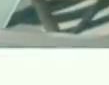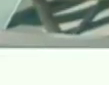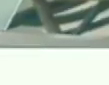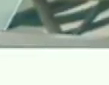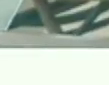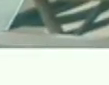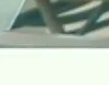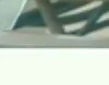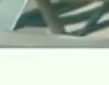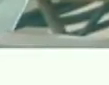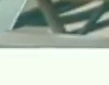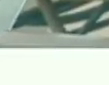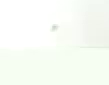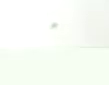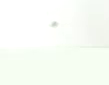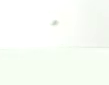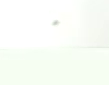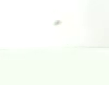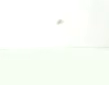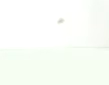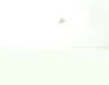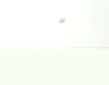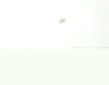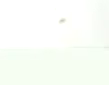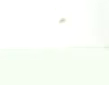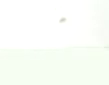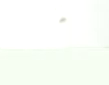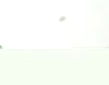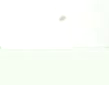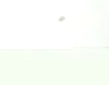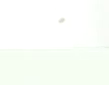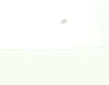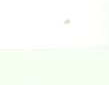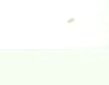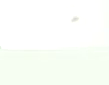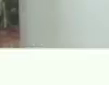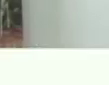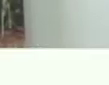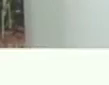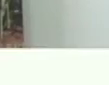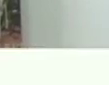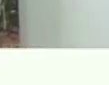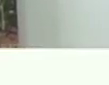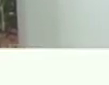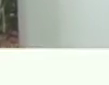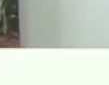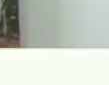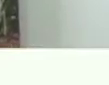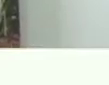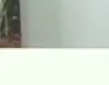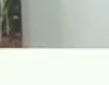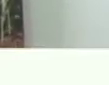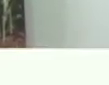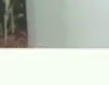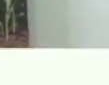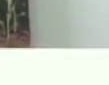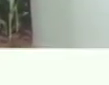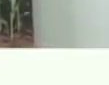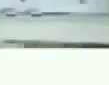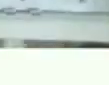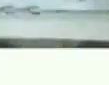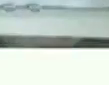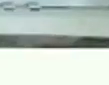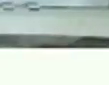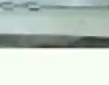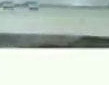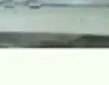producir la harina que el pueblo necesita gracias por unas rojas gracias ministro de alimentación gracias